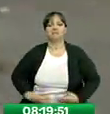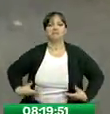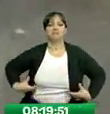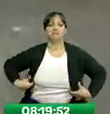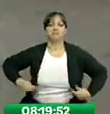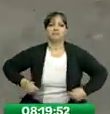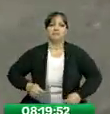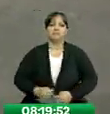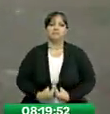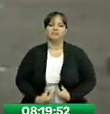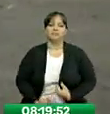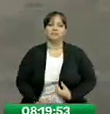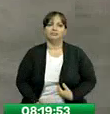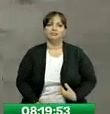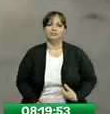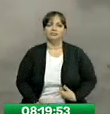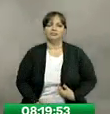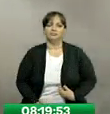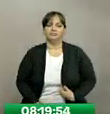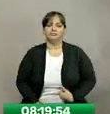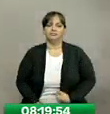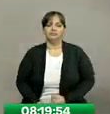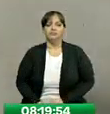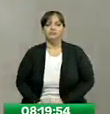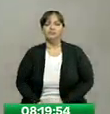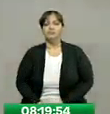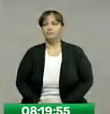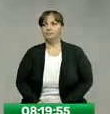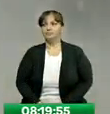informa josé morales